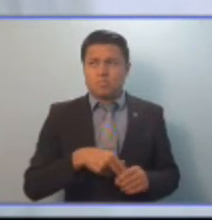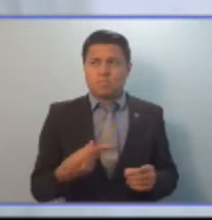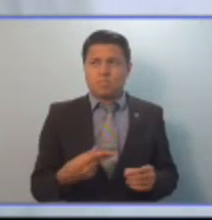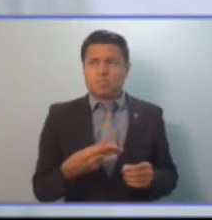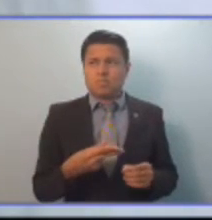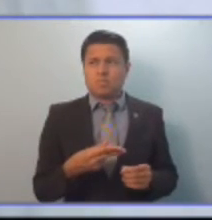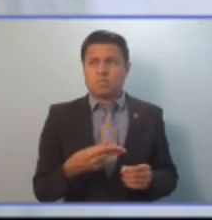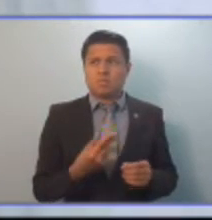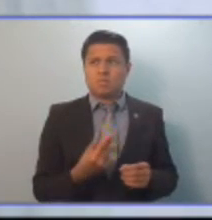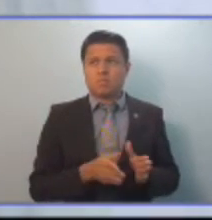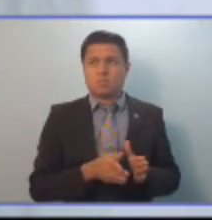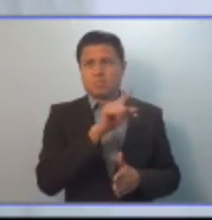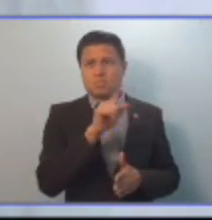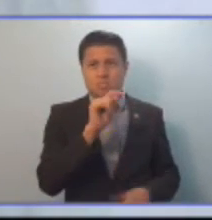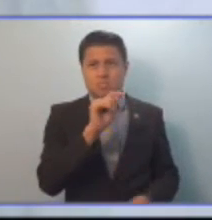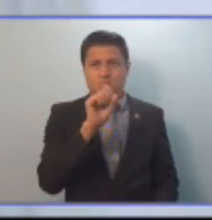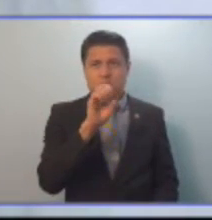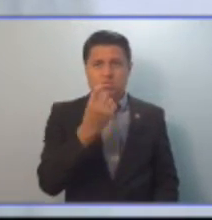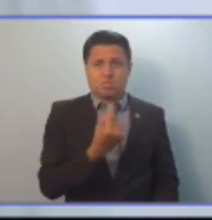la magistratura